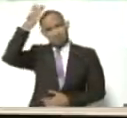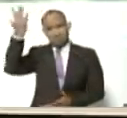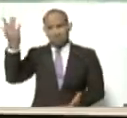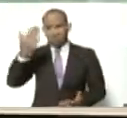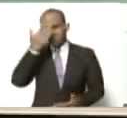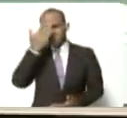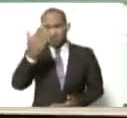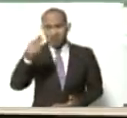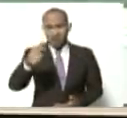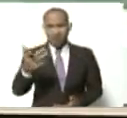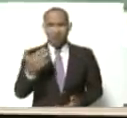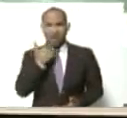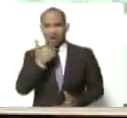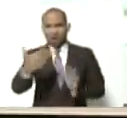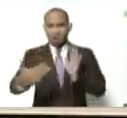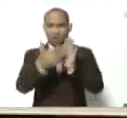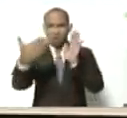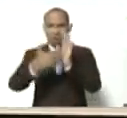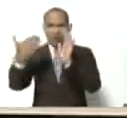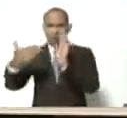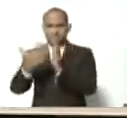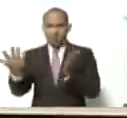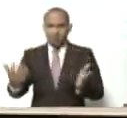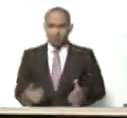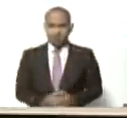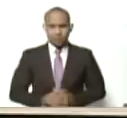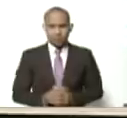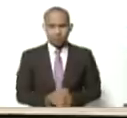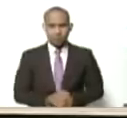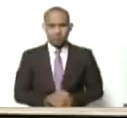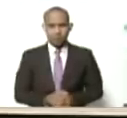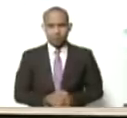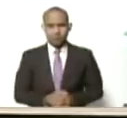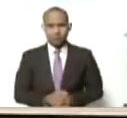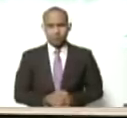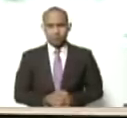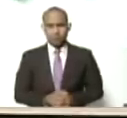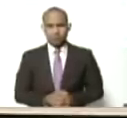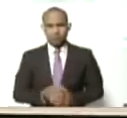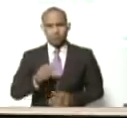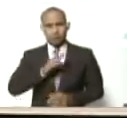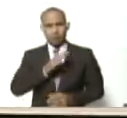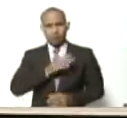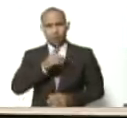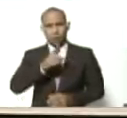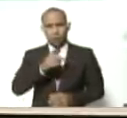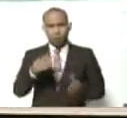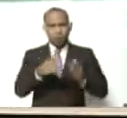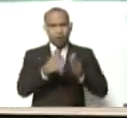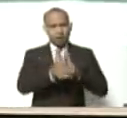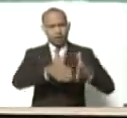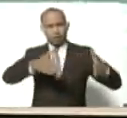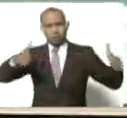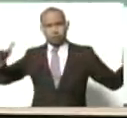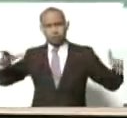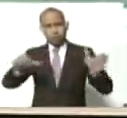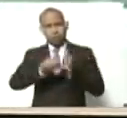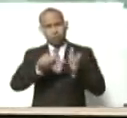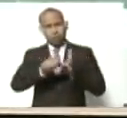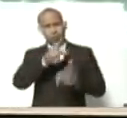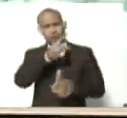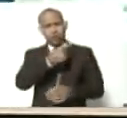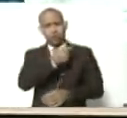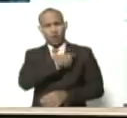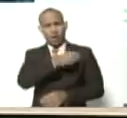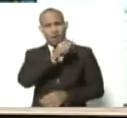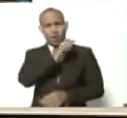frente a estas amenazas montadas desde la mansión donde vive Leopoldo López en Madrid, en coordinación